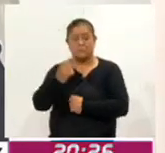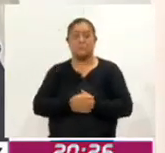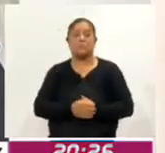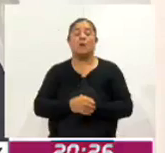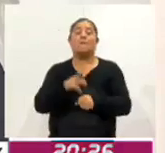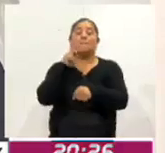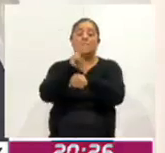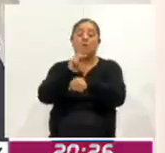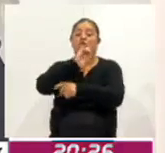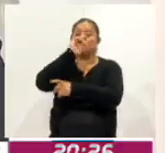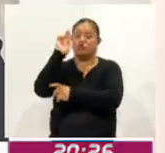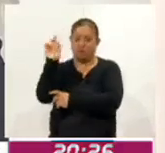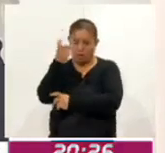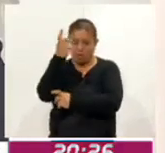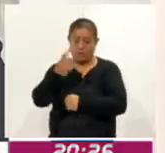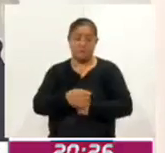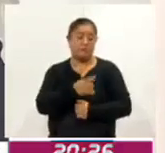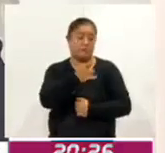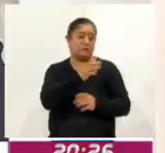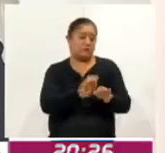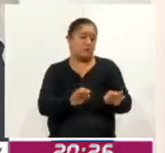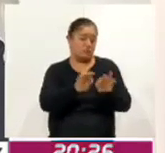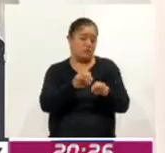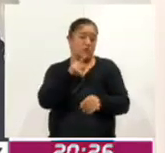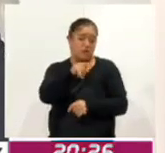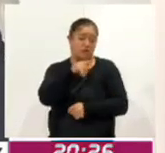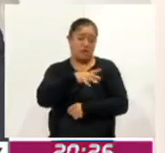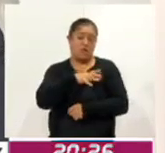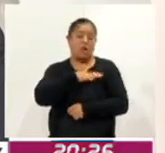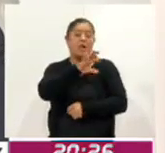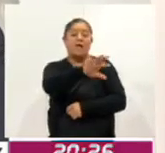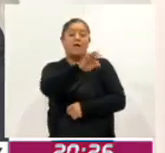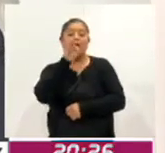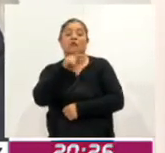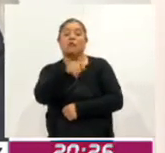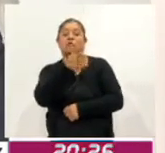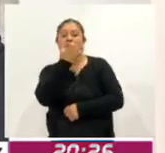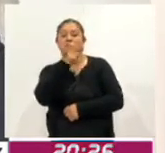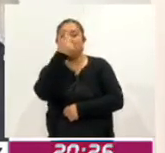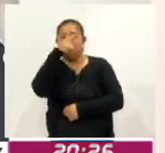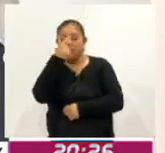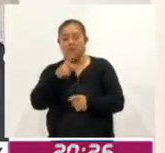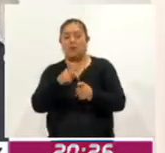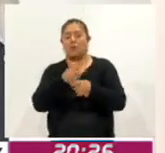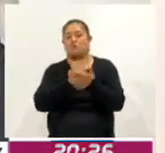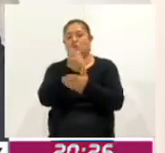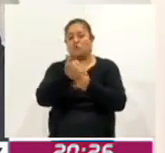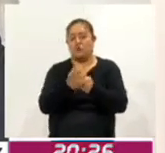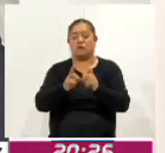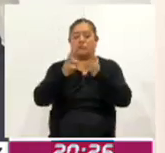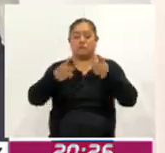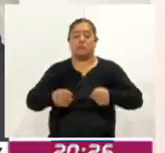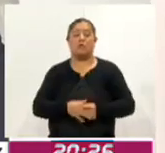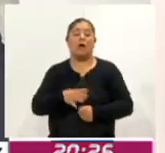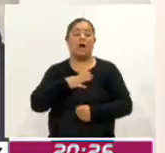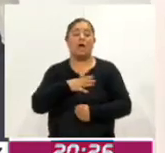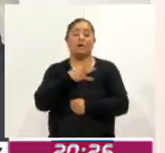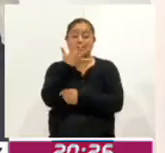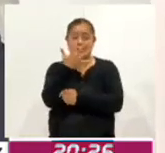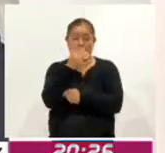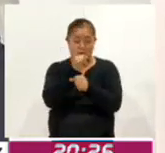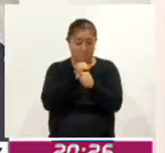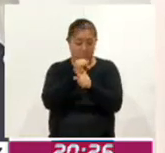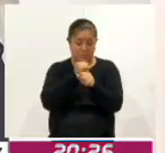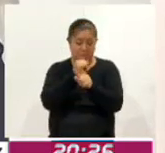muy importante porque son doctores que eligen una institución para desarrollar un proyecto. Tenemos 5 investigadoras